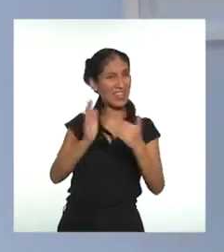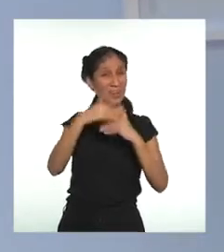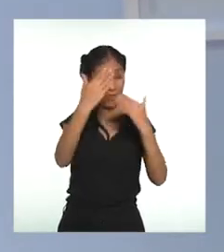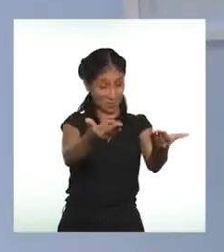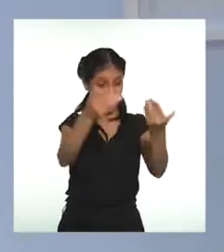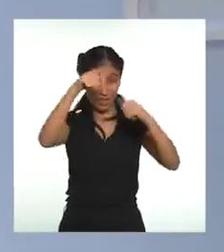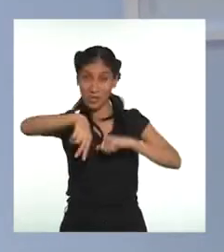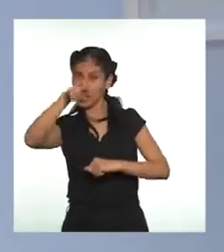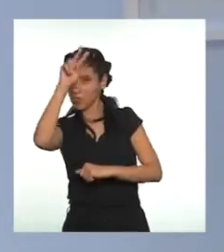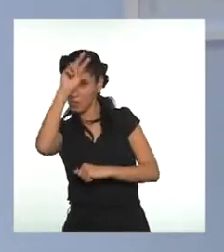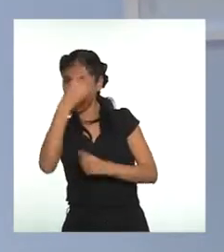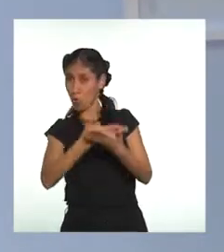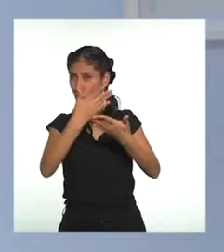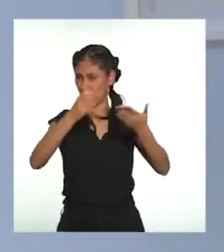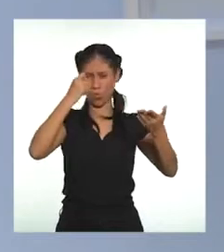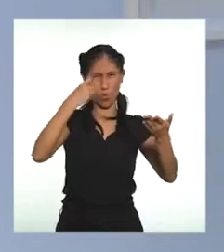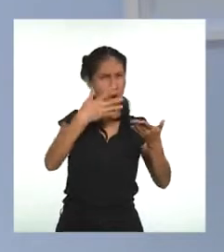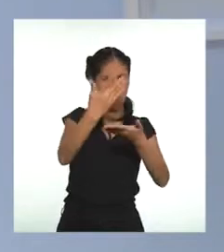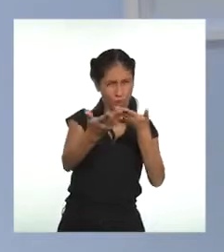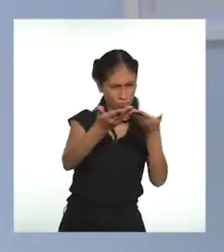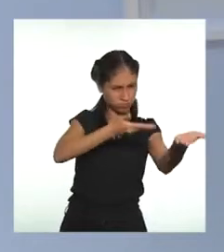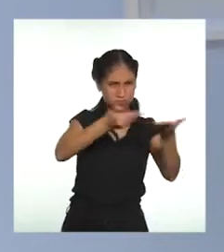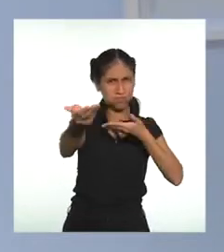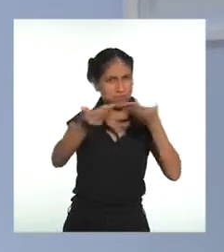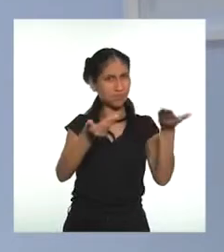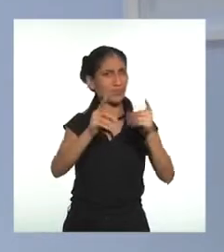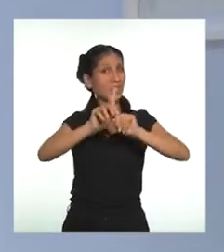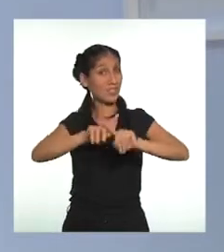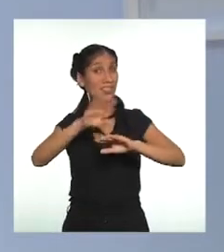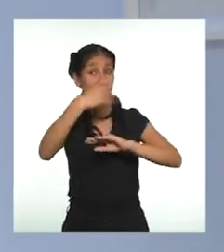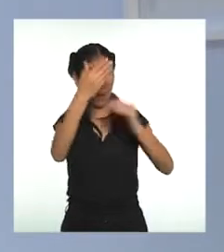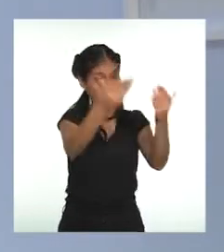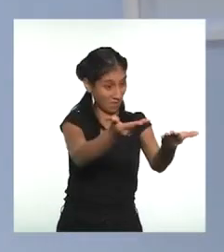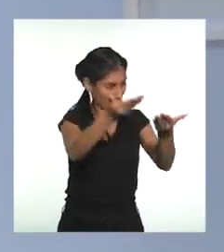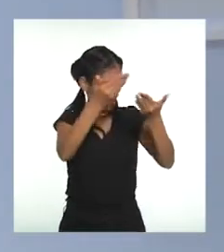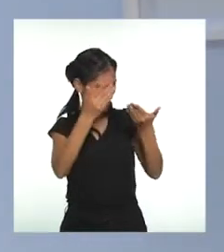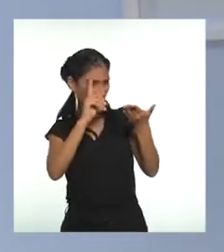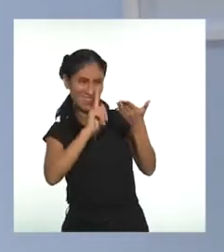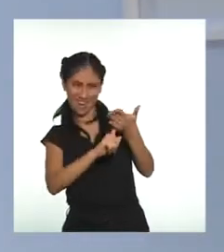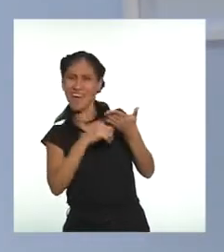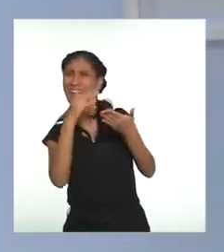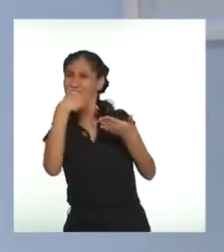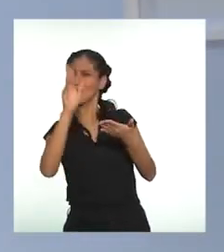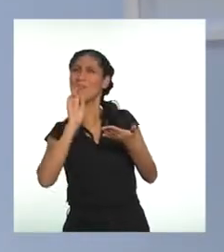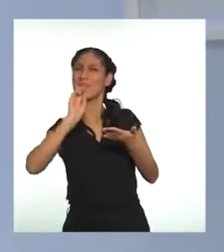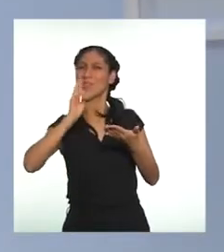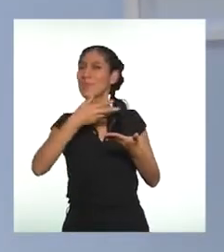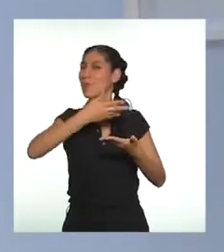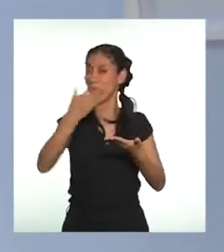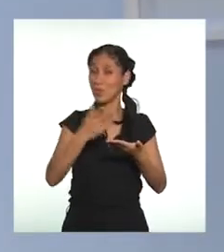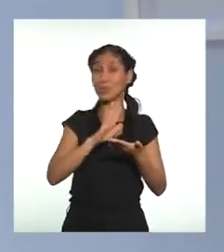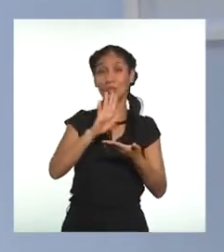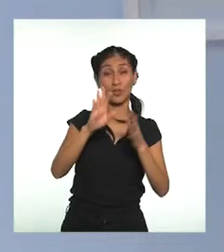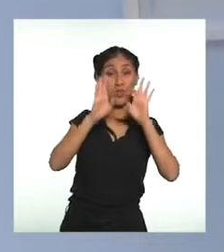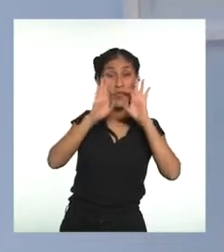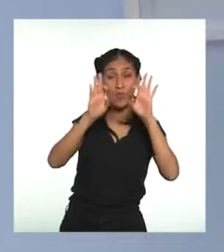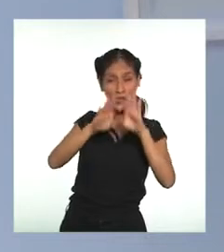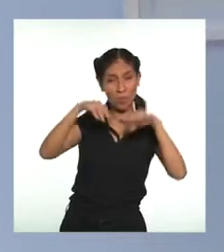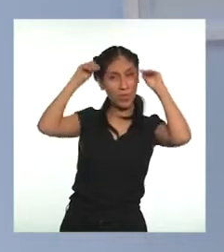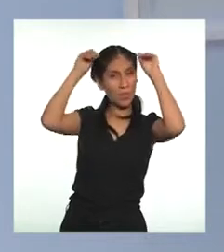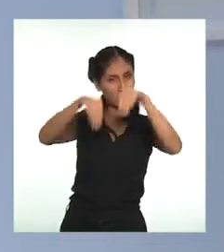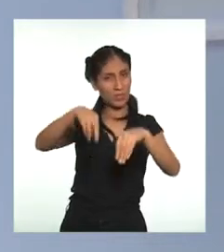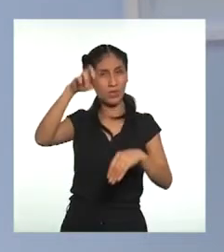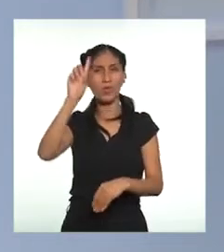la diversidad. Y a cambio de ello, cada una y uno tiene que responderle con un post en sus